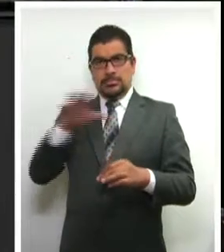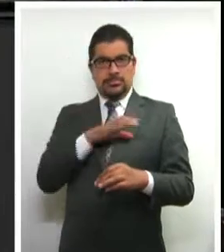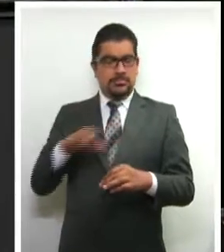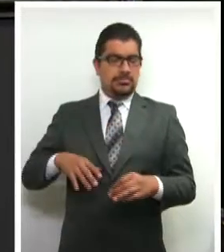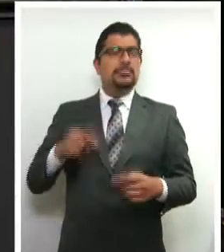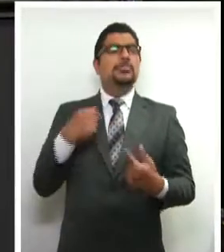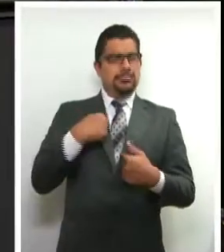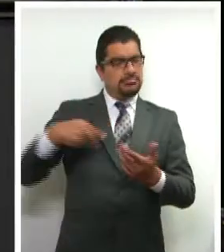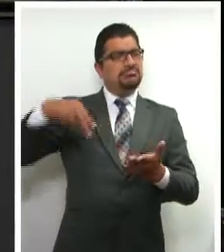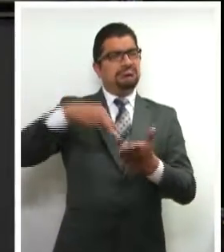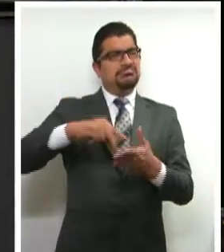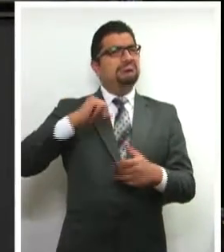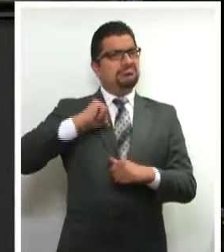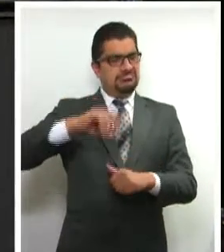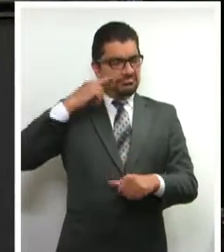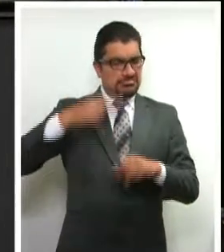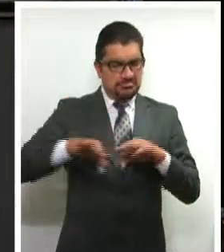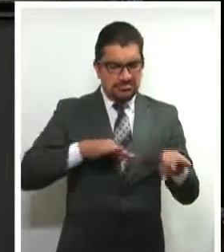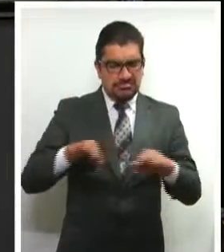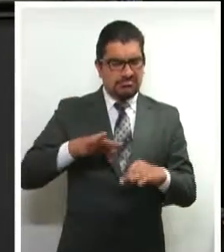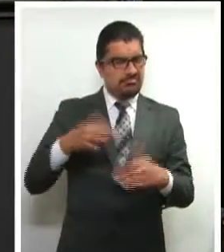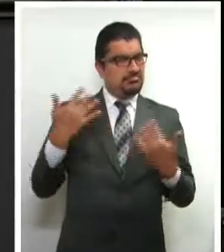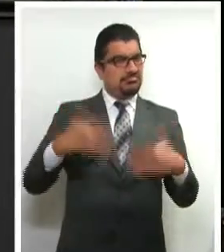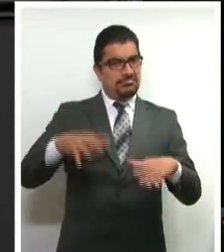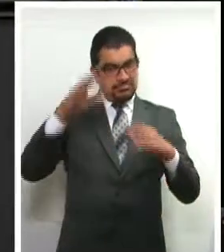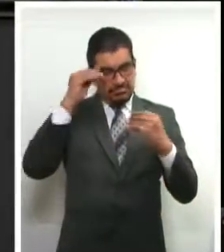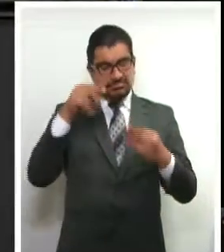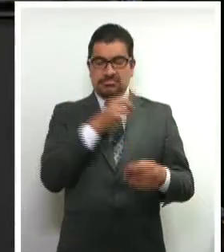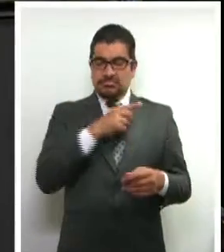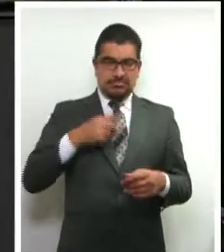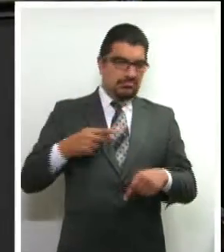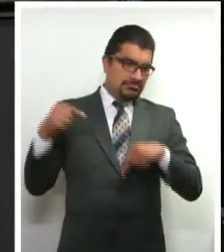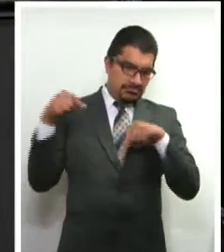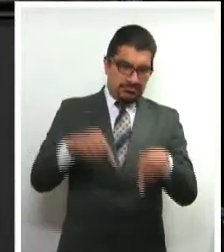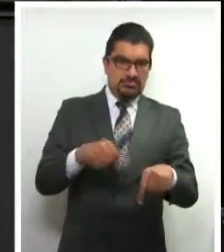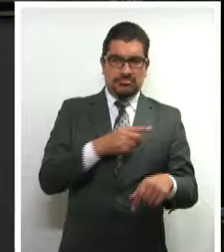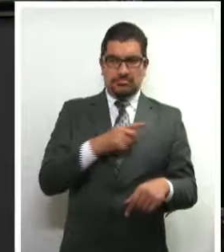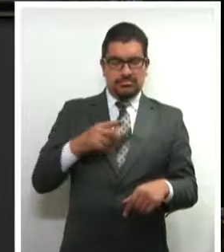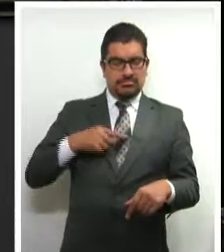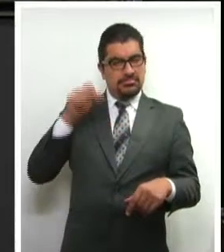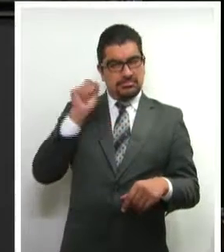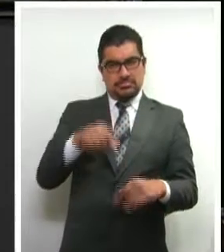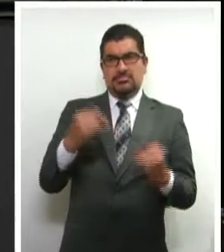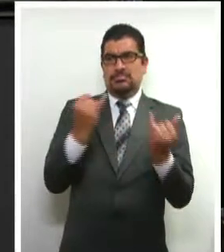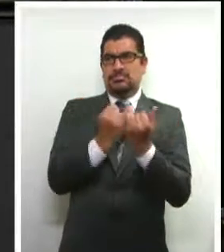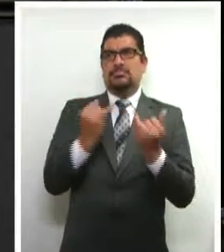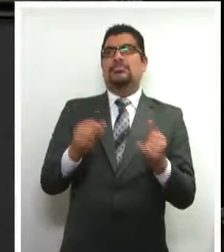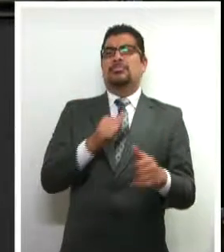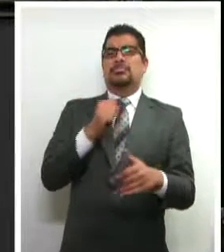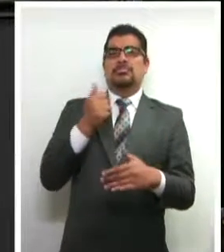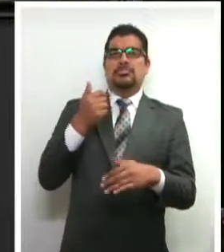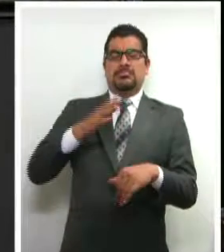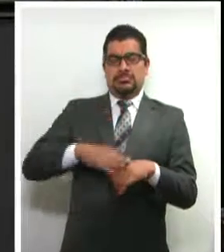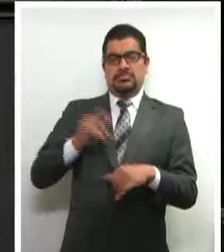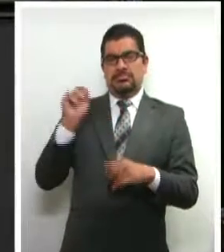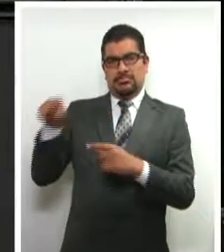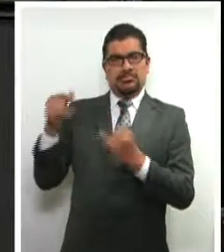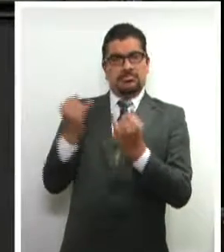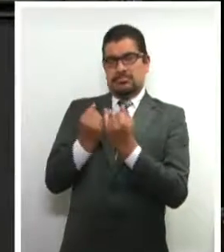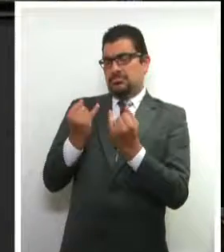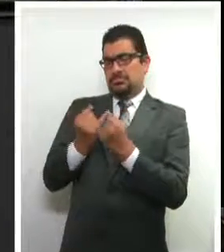un cargo en un ayuntamiento a través de una elección debe residir precisamente en el municipio administrado por el propio